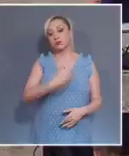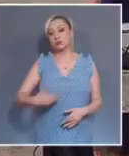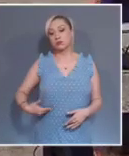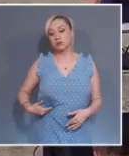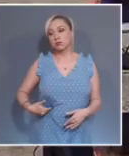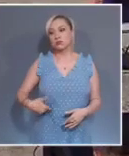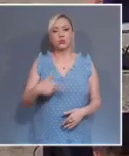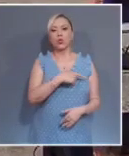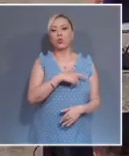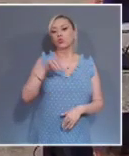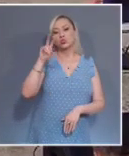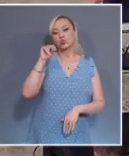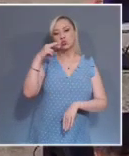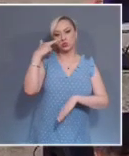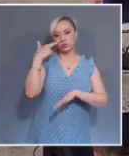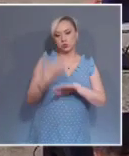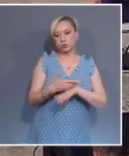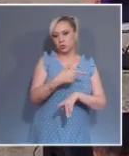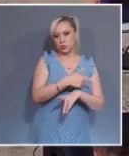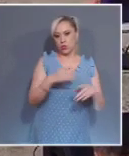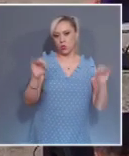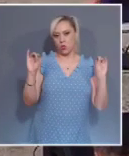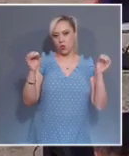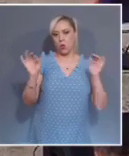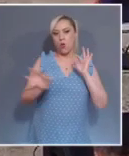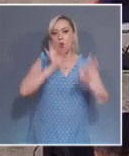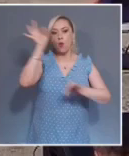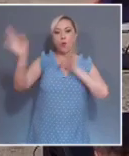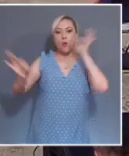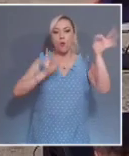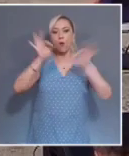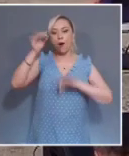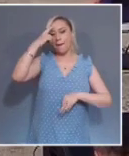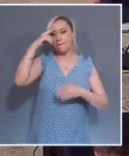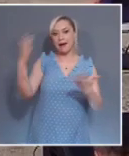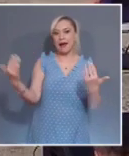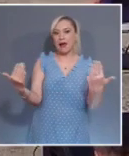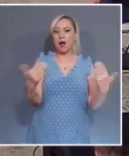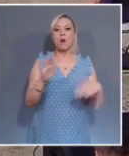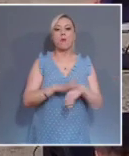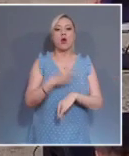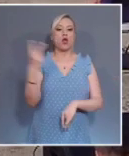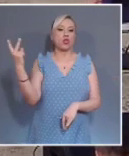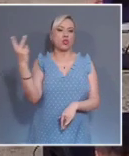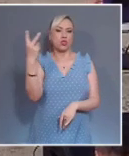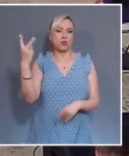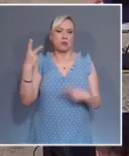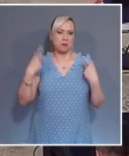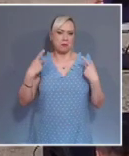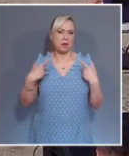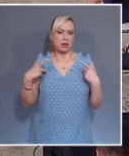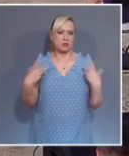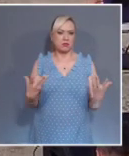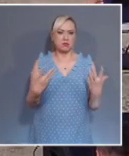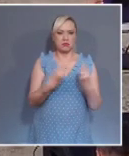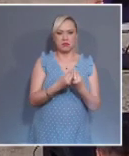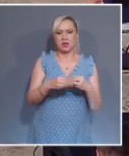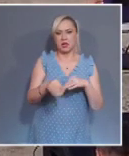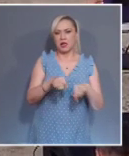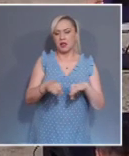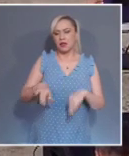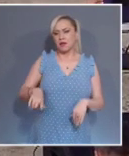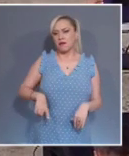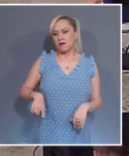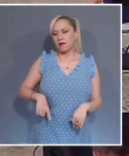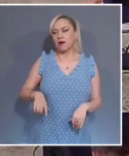responsable indirecto por la propaganda gubernamental que 2 funcionarios federales difundieron en la conferencia mañanera durante el periodo